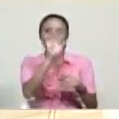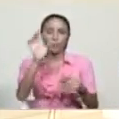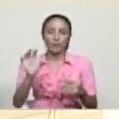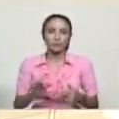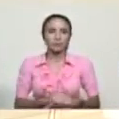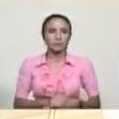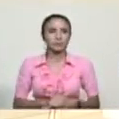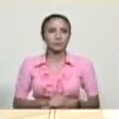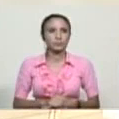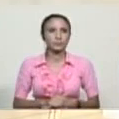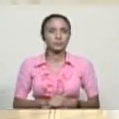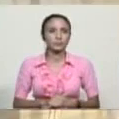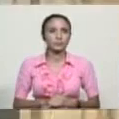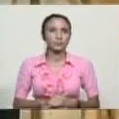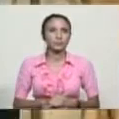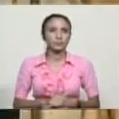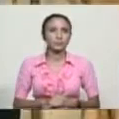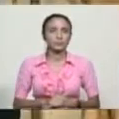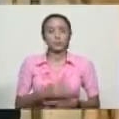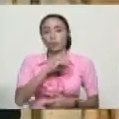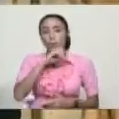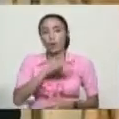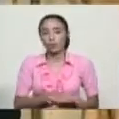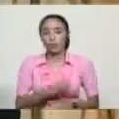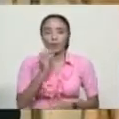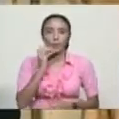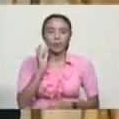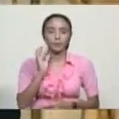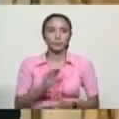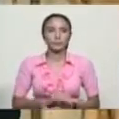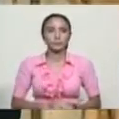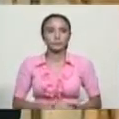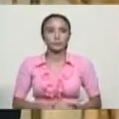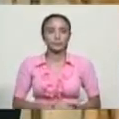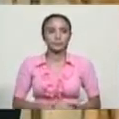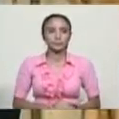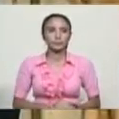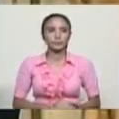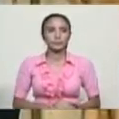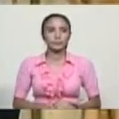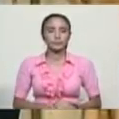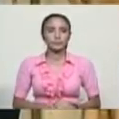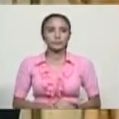Si quisiéramos buscar alguna referencia con